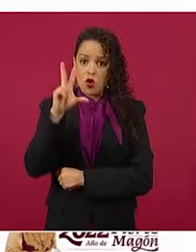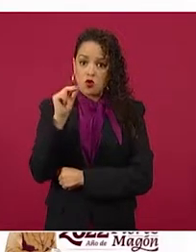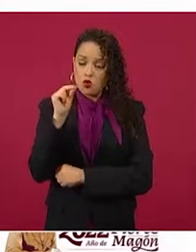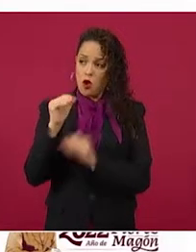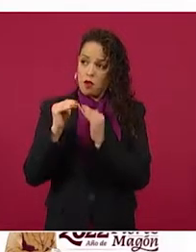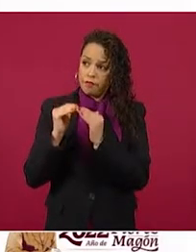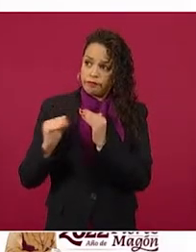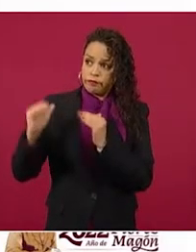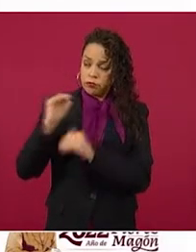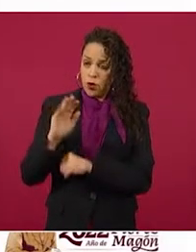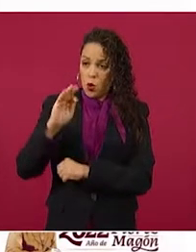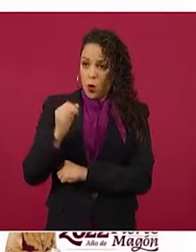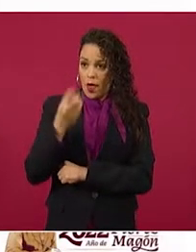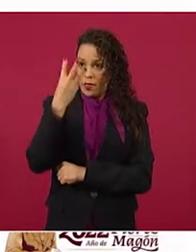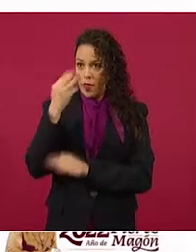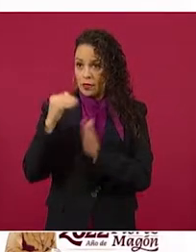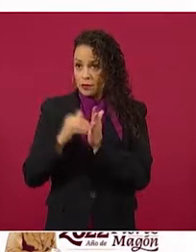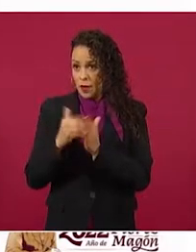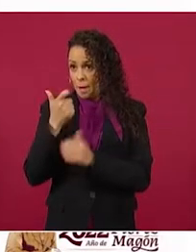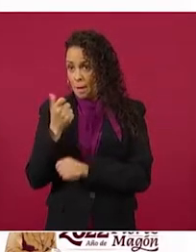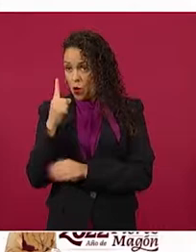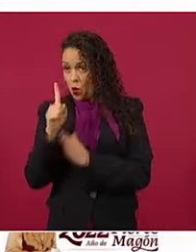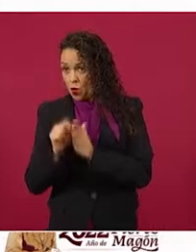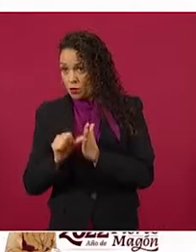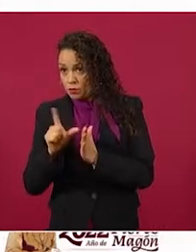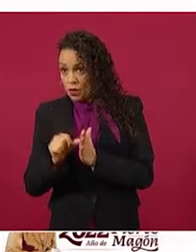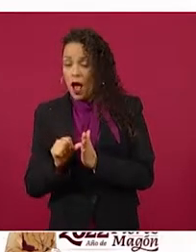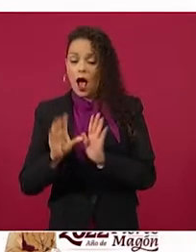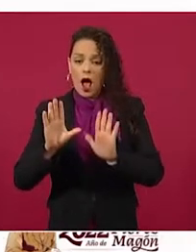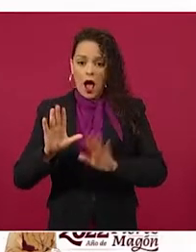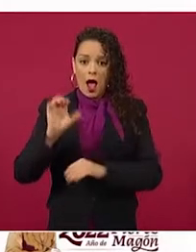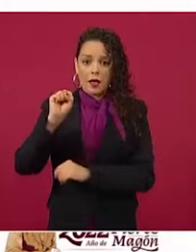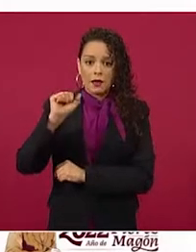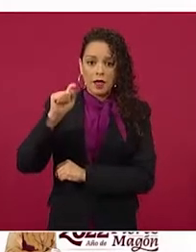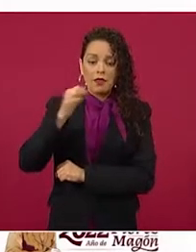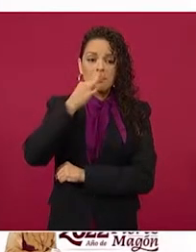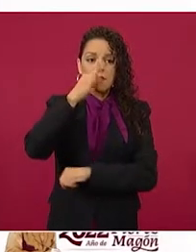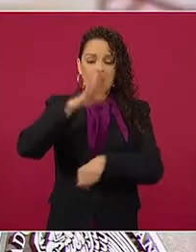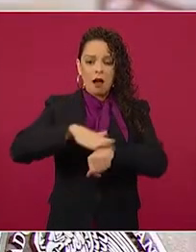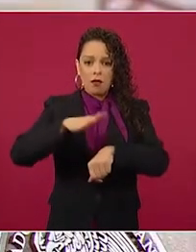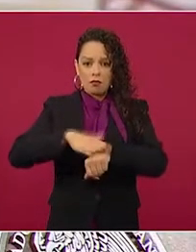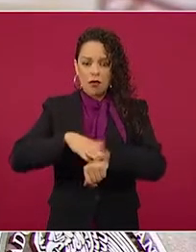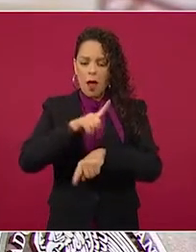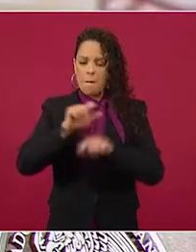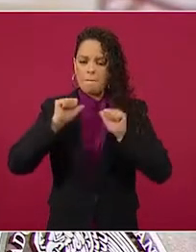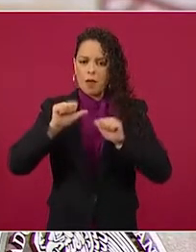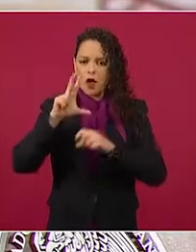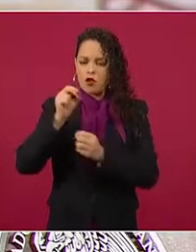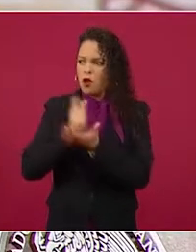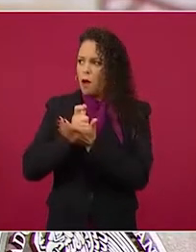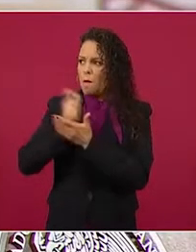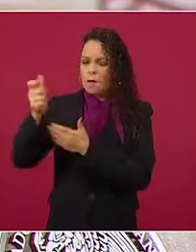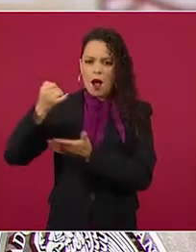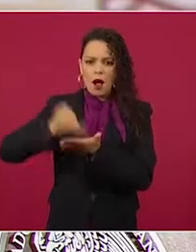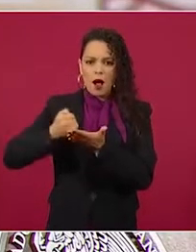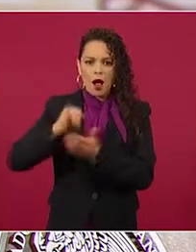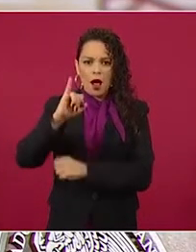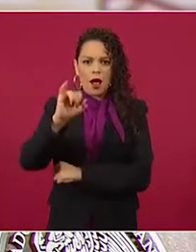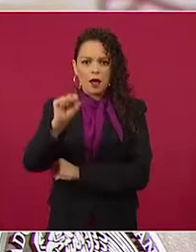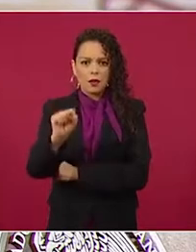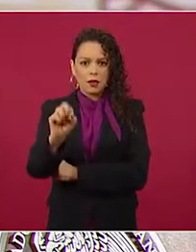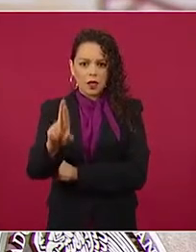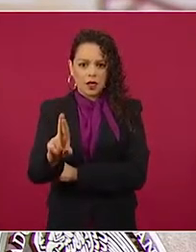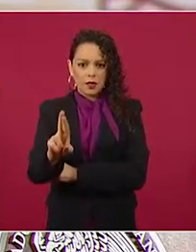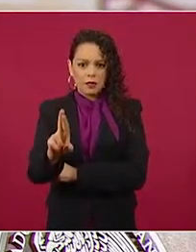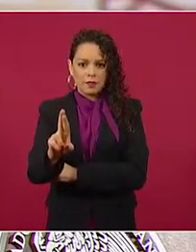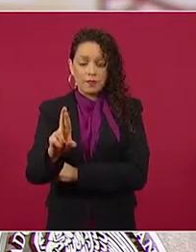mil pesos al mes, el SAT les informa que se encuentran exentas de pago de ISR.